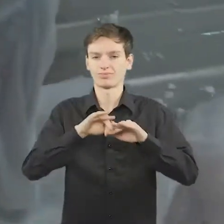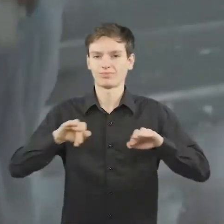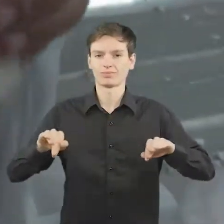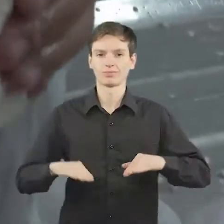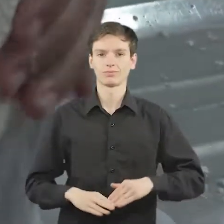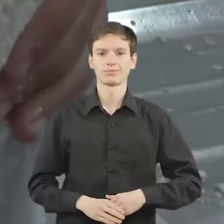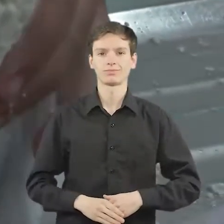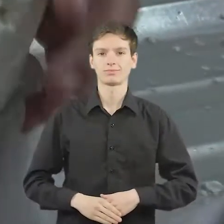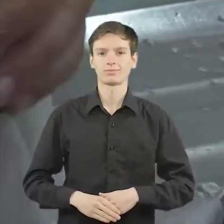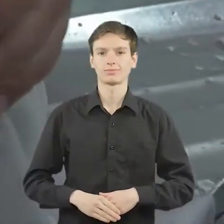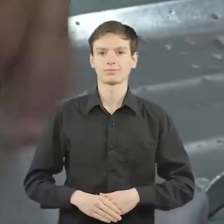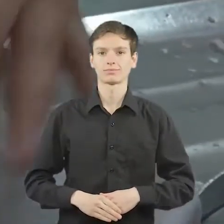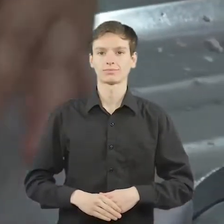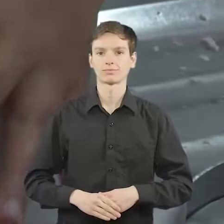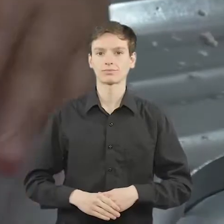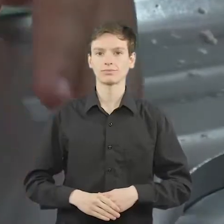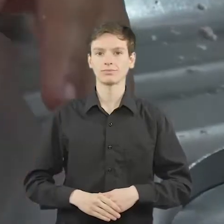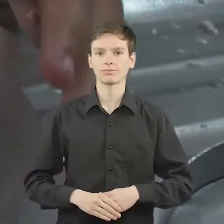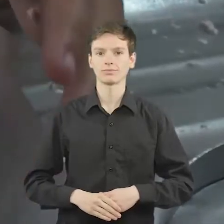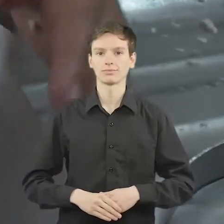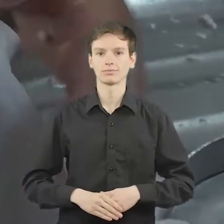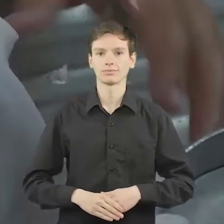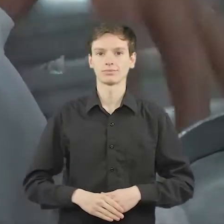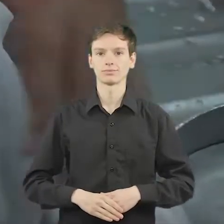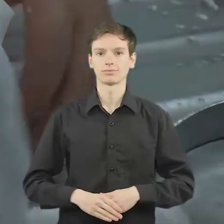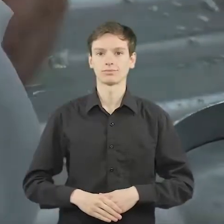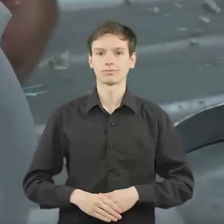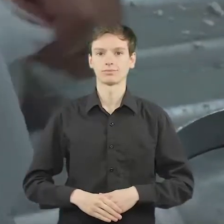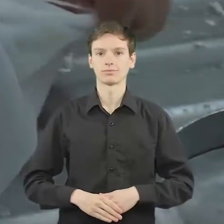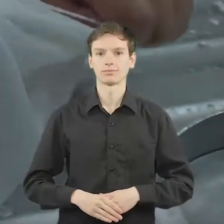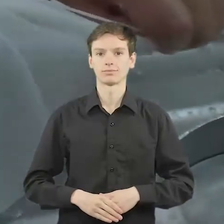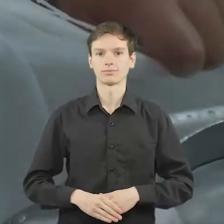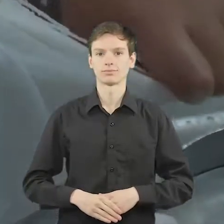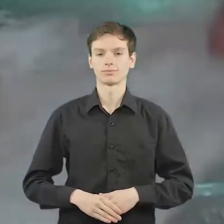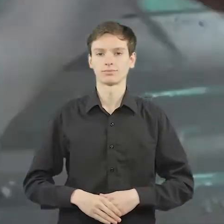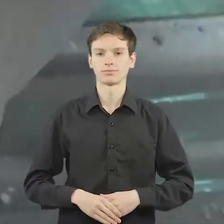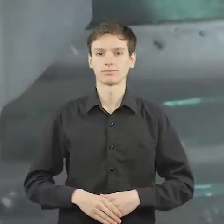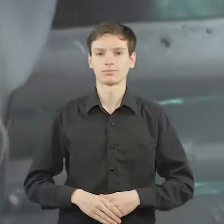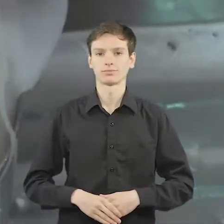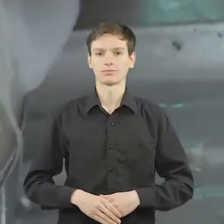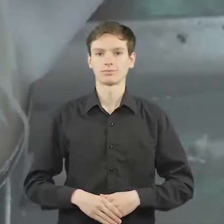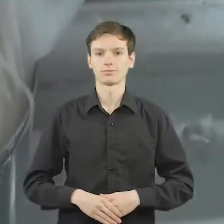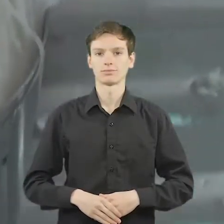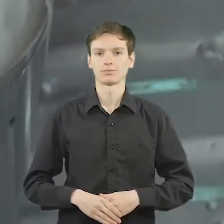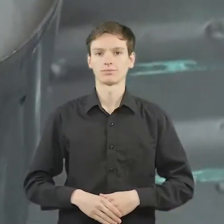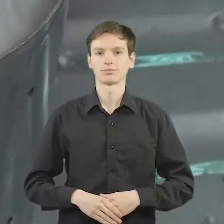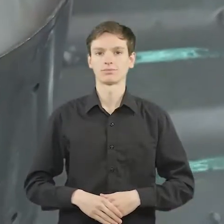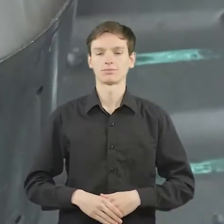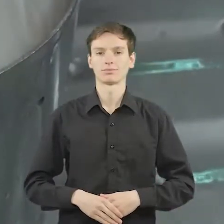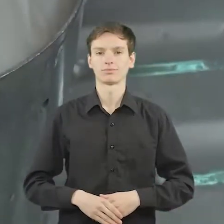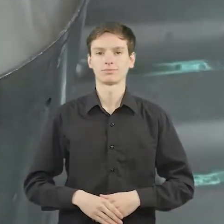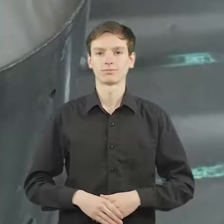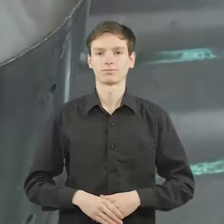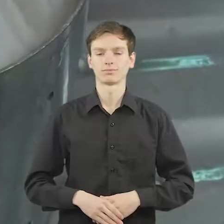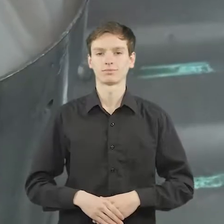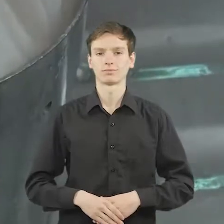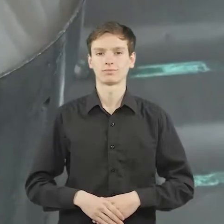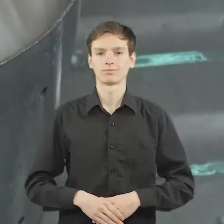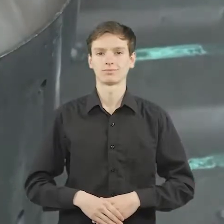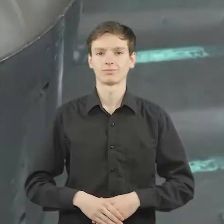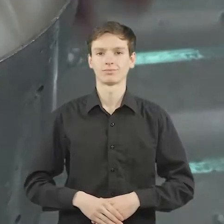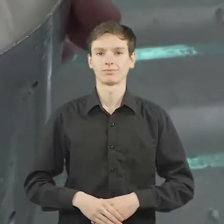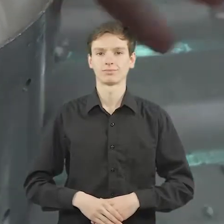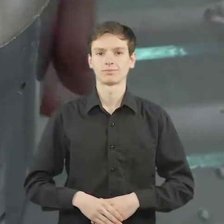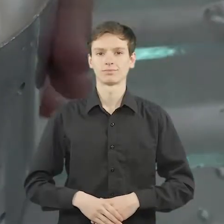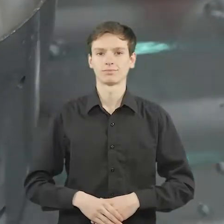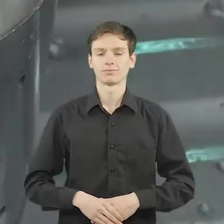Martín pone un queso cuajado en una tela, dentro de un molde y lo cubre con la tela restante. Luego pone una tapa metálica encima y presiona el